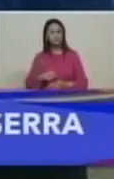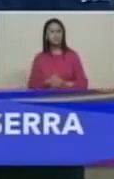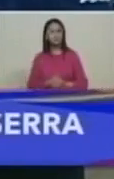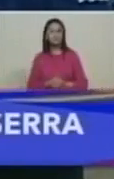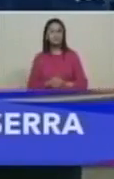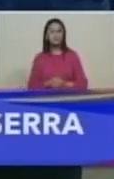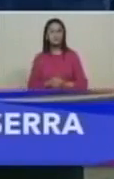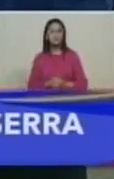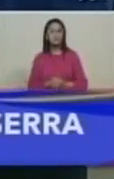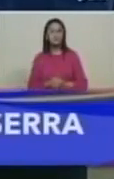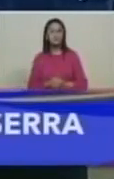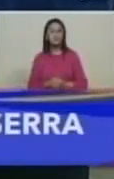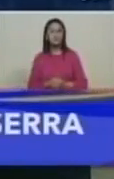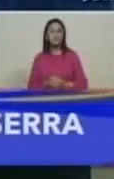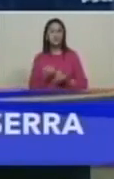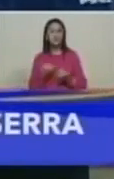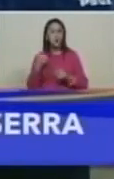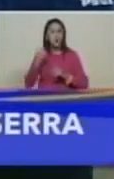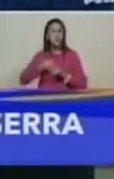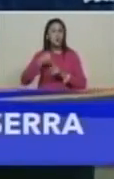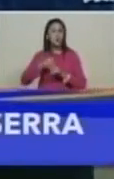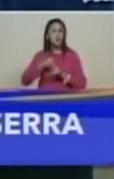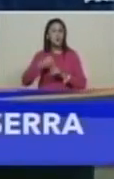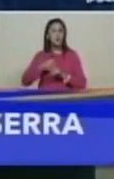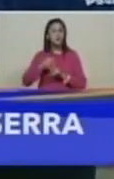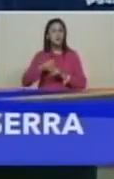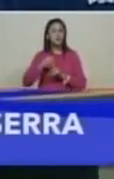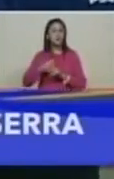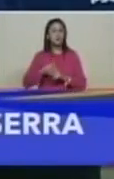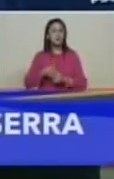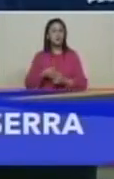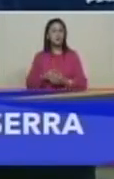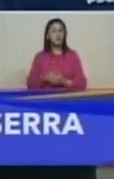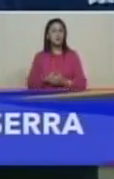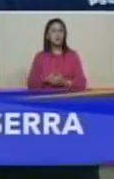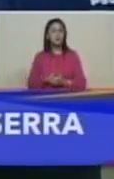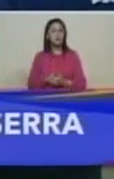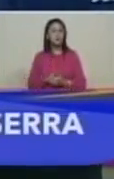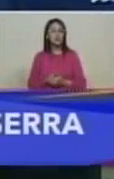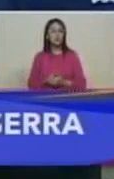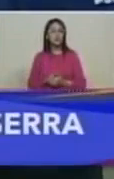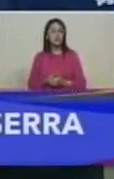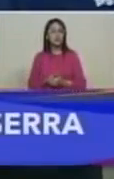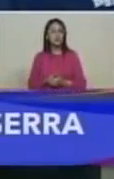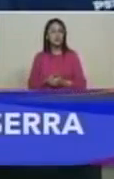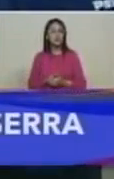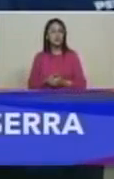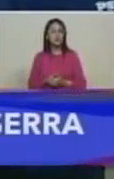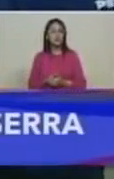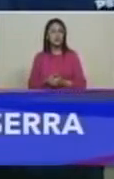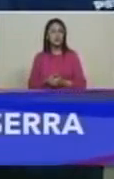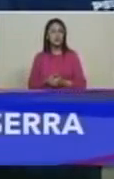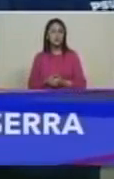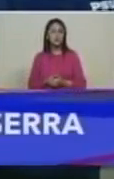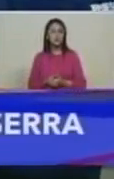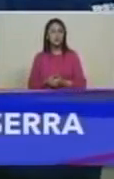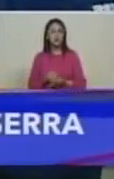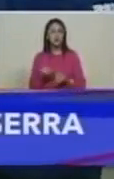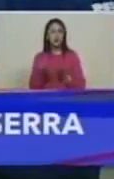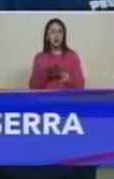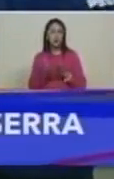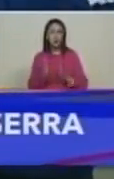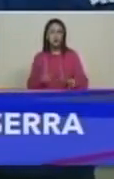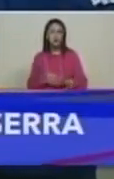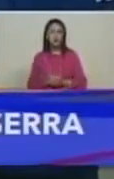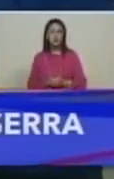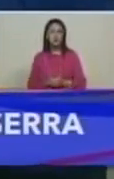aquí estamos en pie de lucha y seguimos avanzando. En este caso estamos hablando aquí con los estudiantes, ellos son